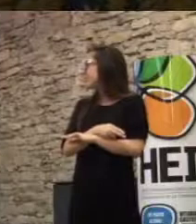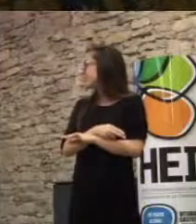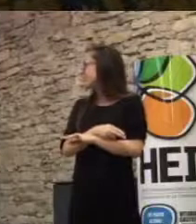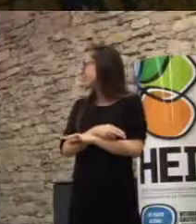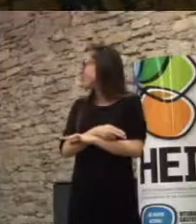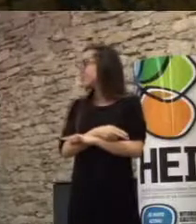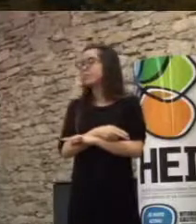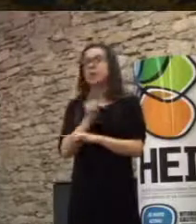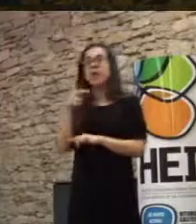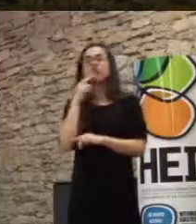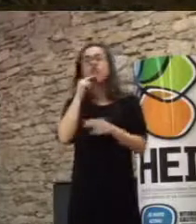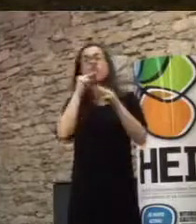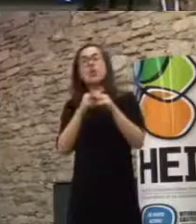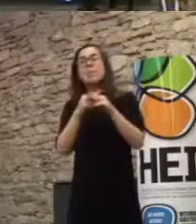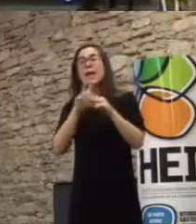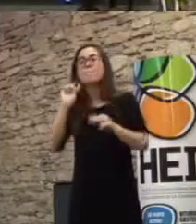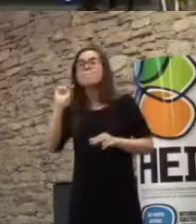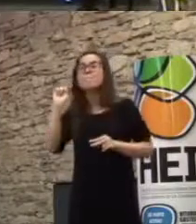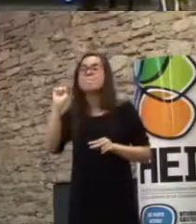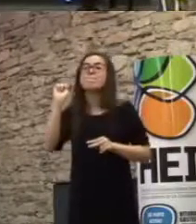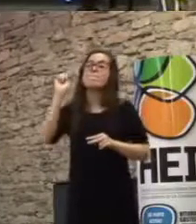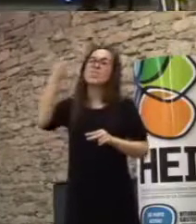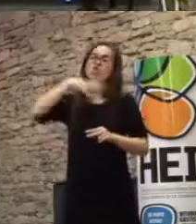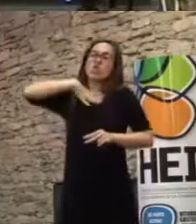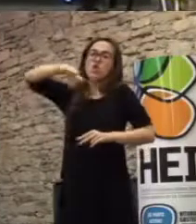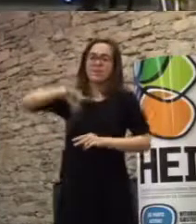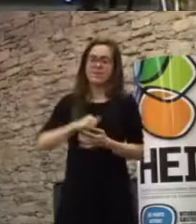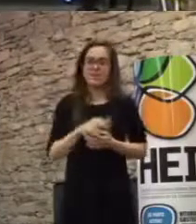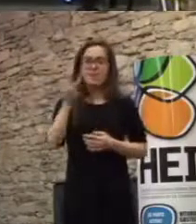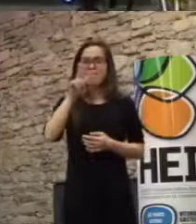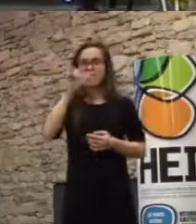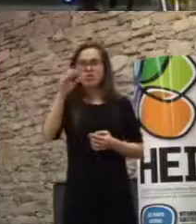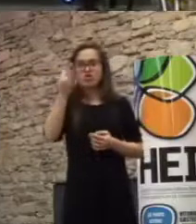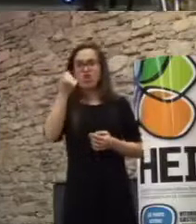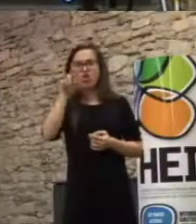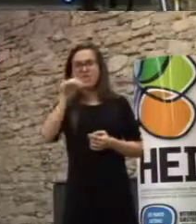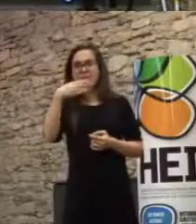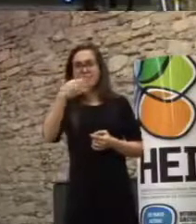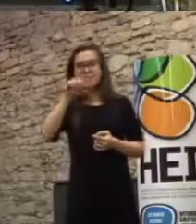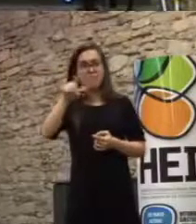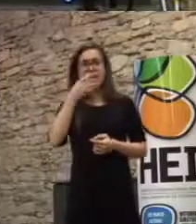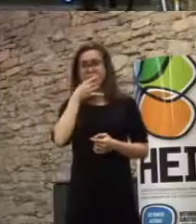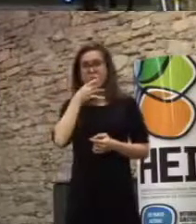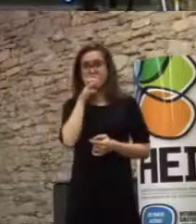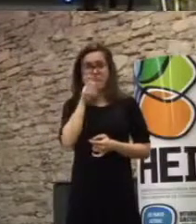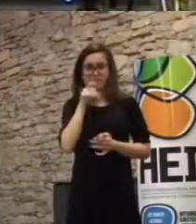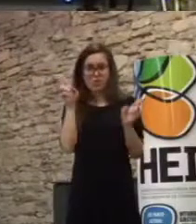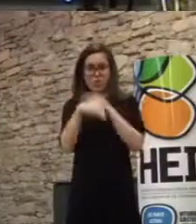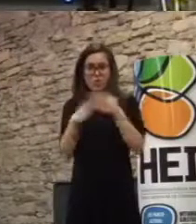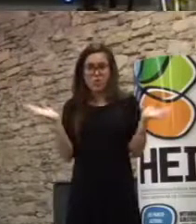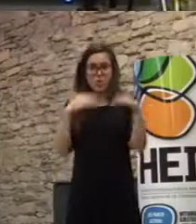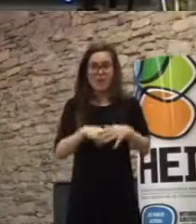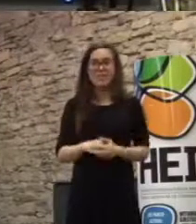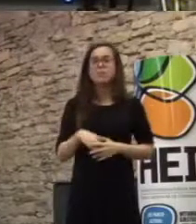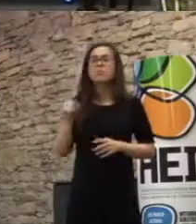disponible no existe en el diccionario no la búsqueda de acuerdo es una palabra nueva entonces a partir del proyecto es un proyecto víctor y